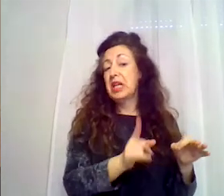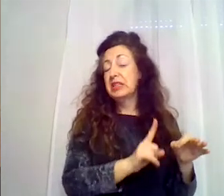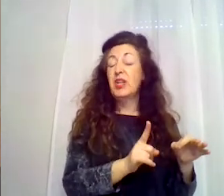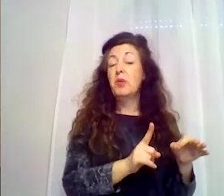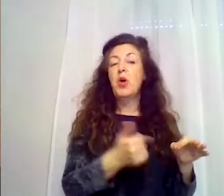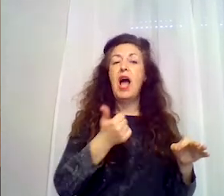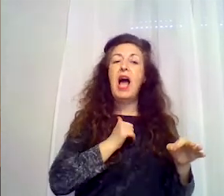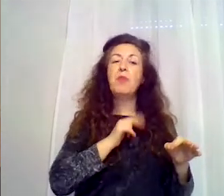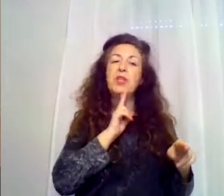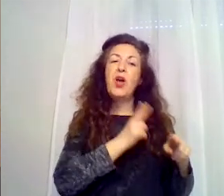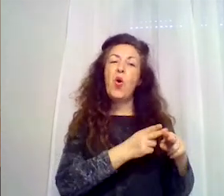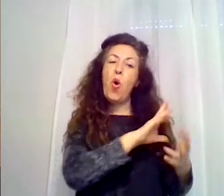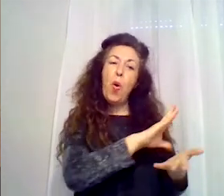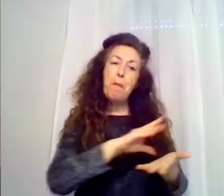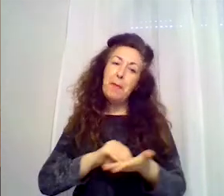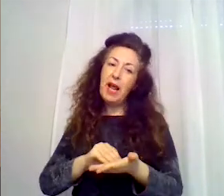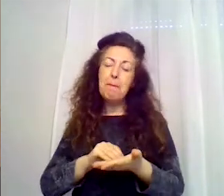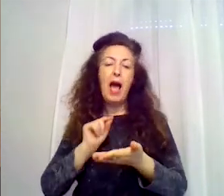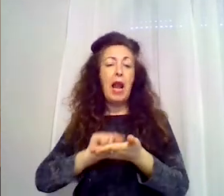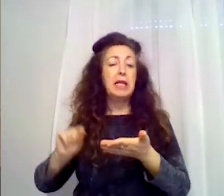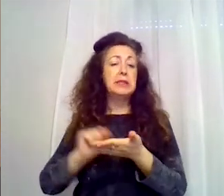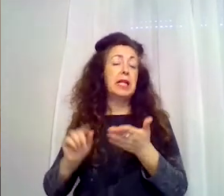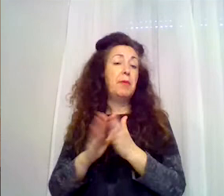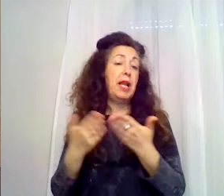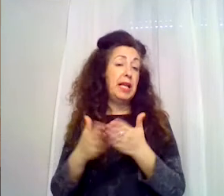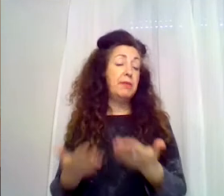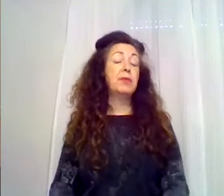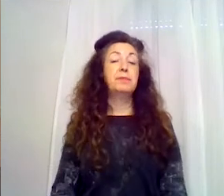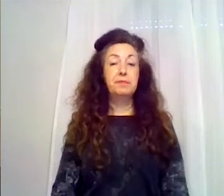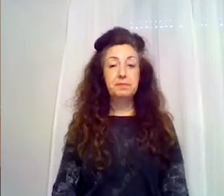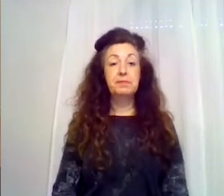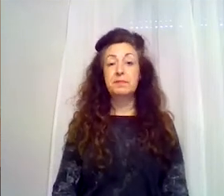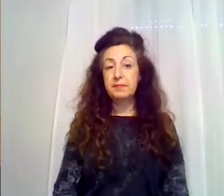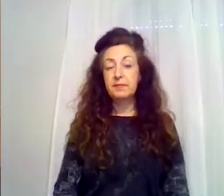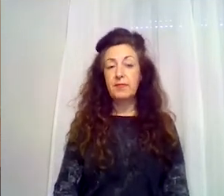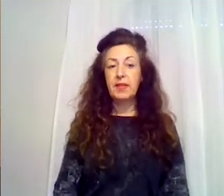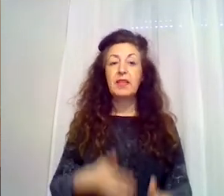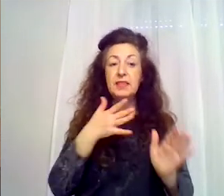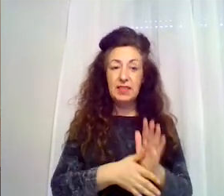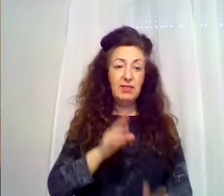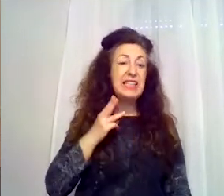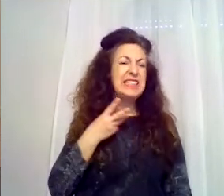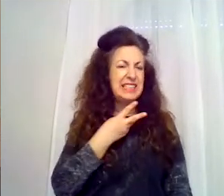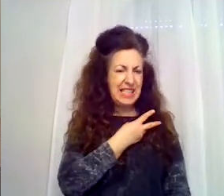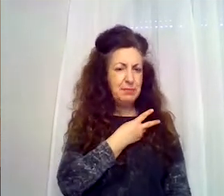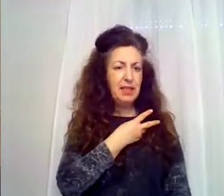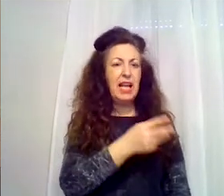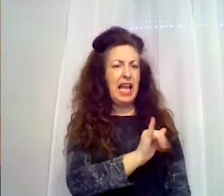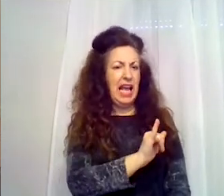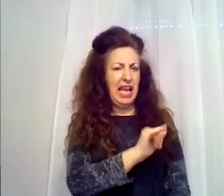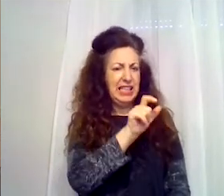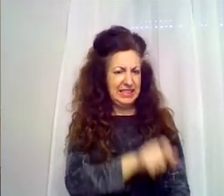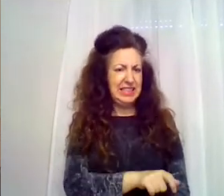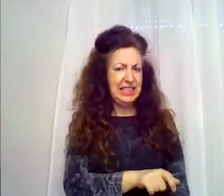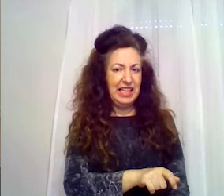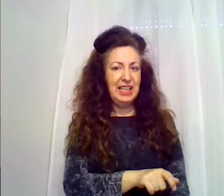todo esto y lo que plantearía es la cantidad de detalles,